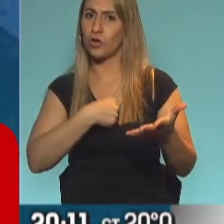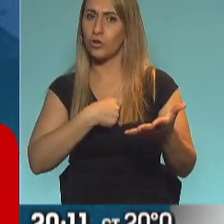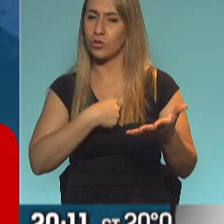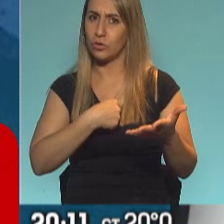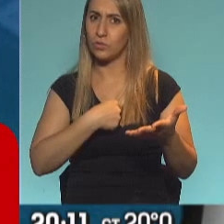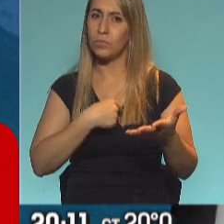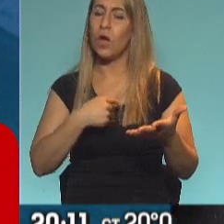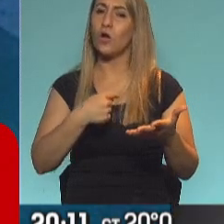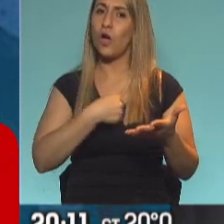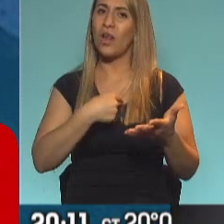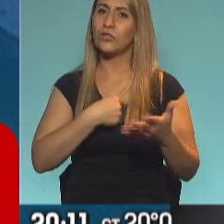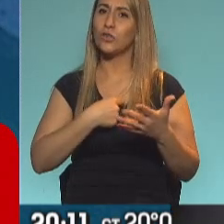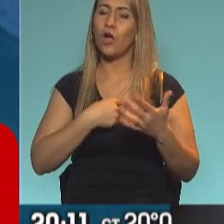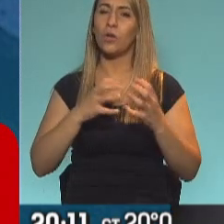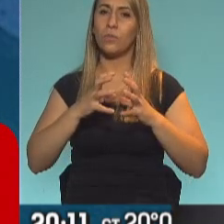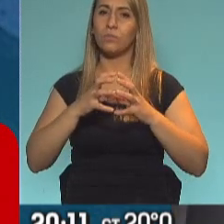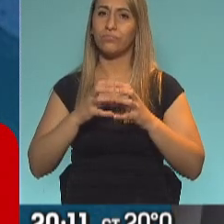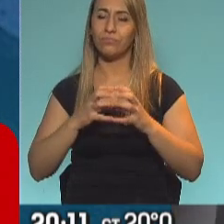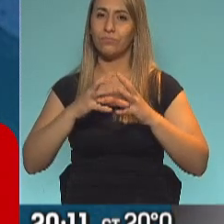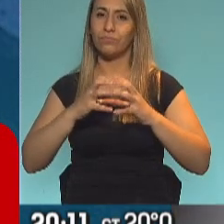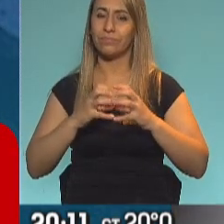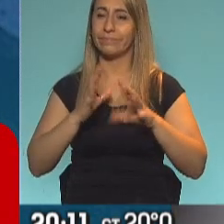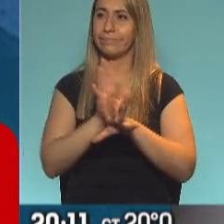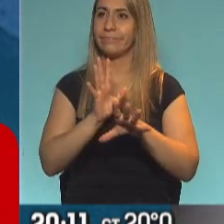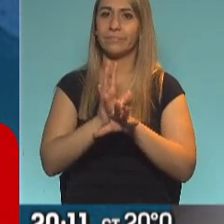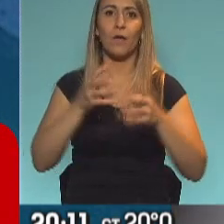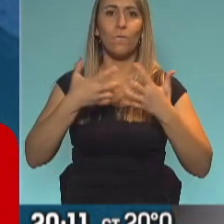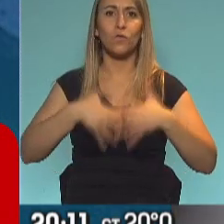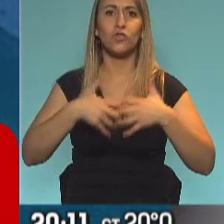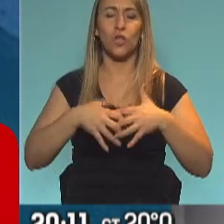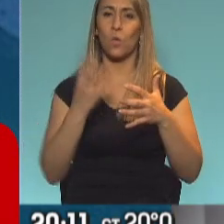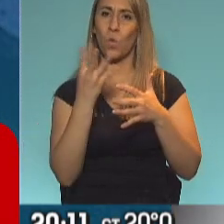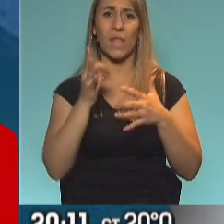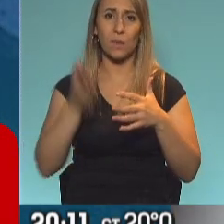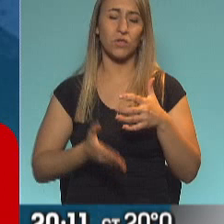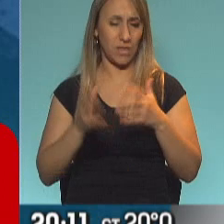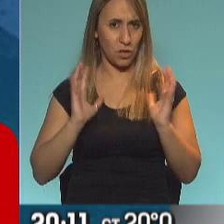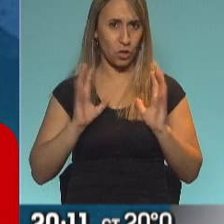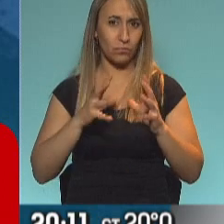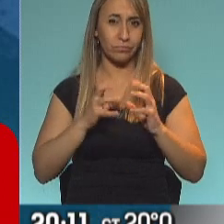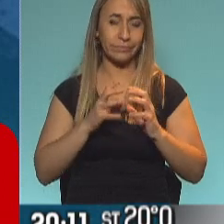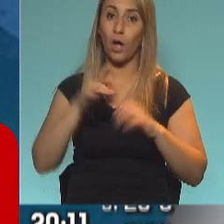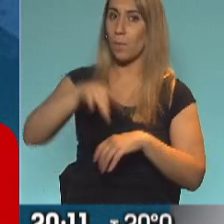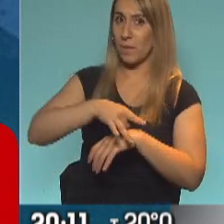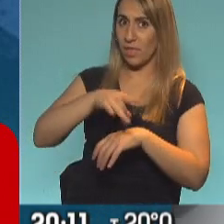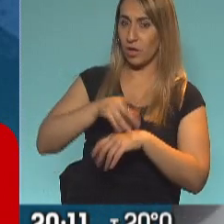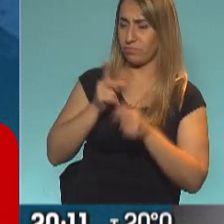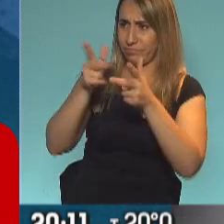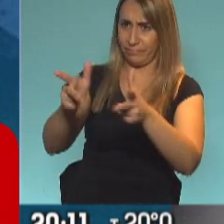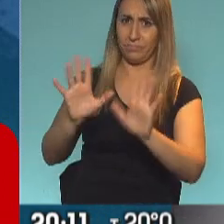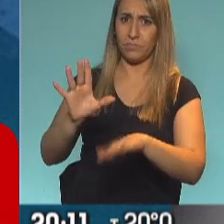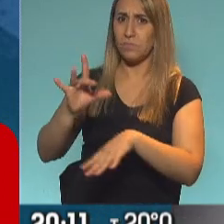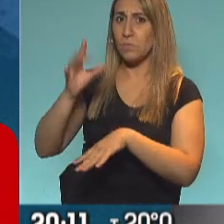reducido de su corazón. Muy reducido, de menos del 40%. Hoy el médico denunció que Maradona no estaba tomando